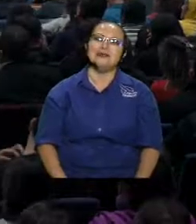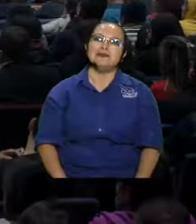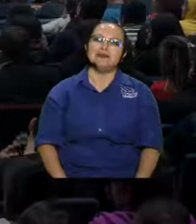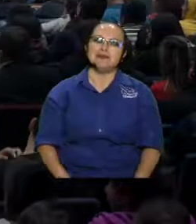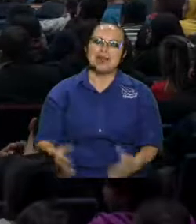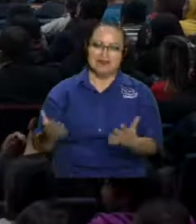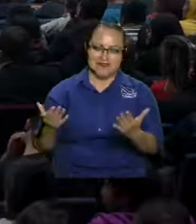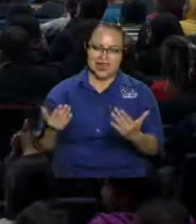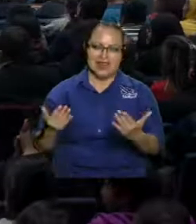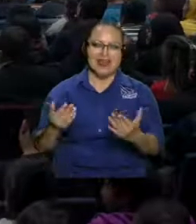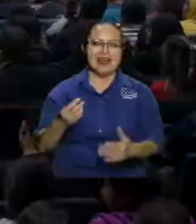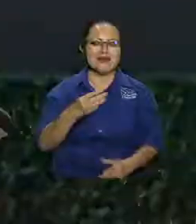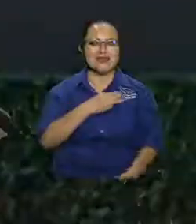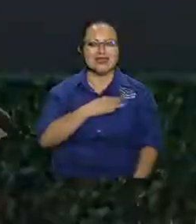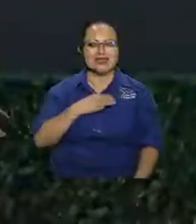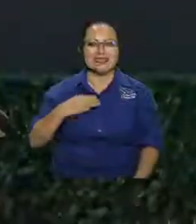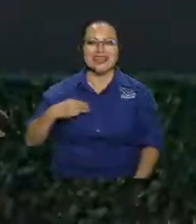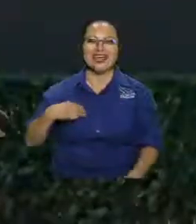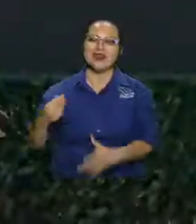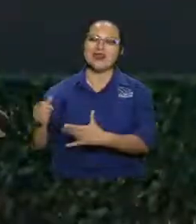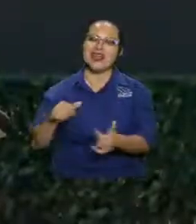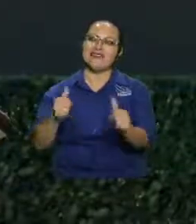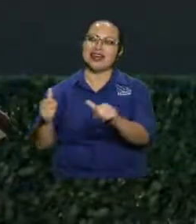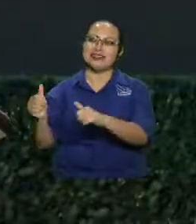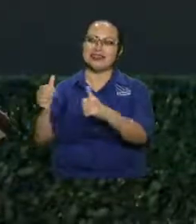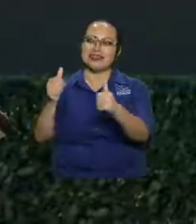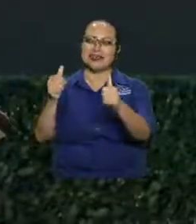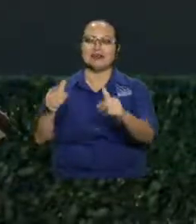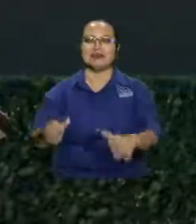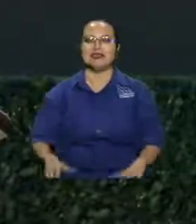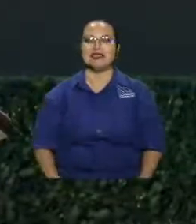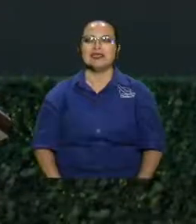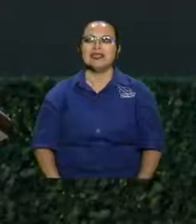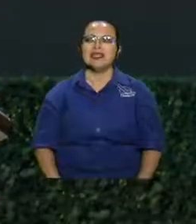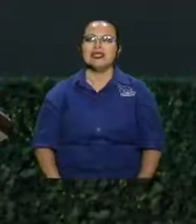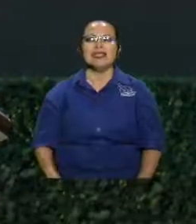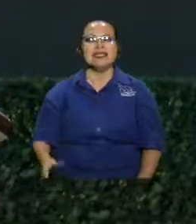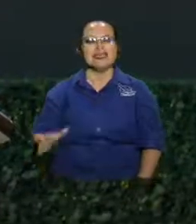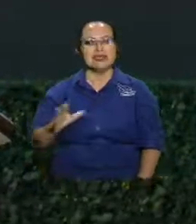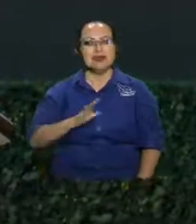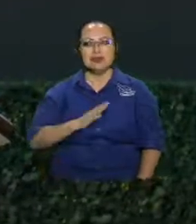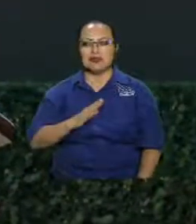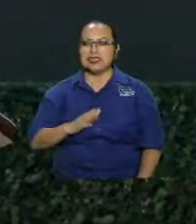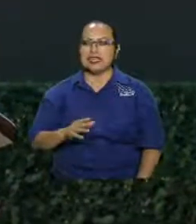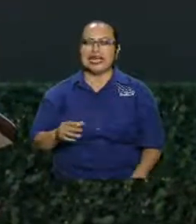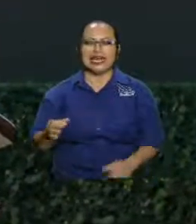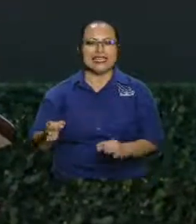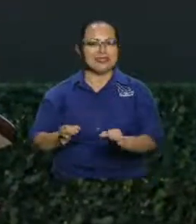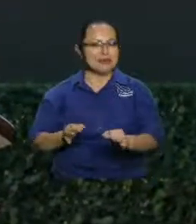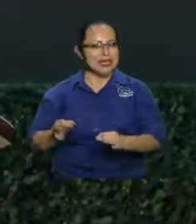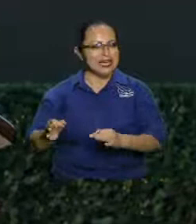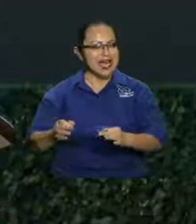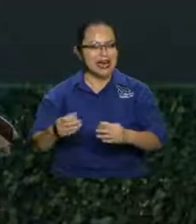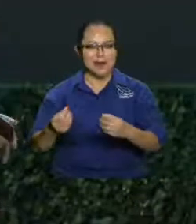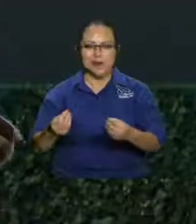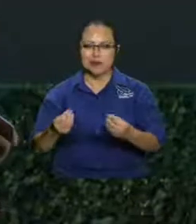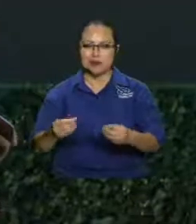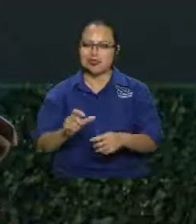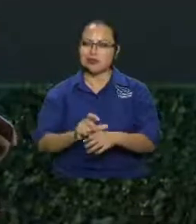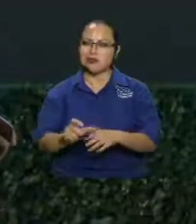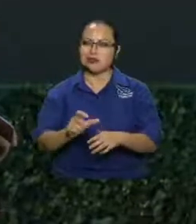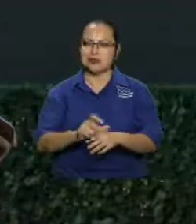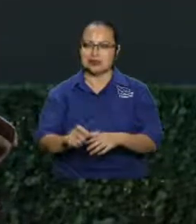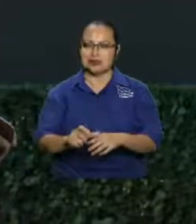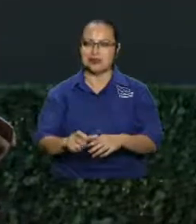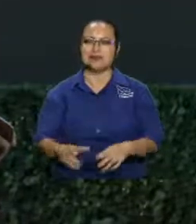Suban mejor mis hermanos porque... Pero aquí tendríamos que explicar lobo, víctima, sombra, imagen, ídolo prohibido. Y